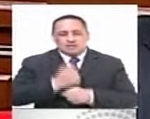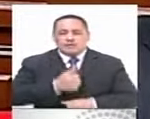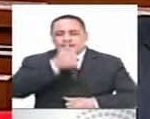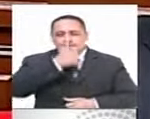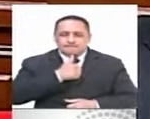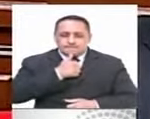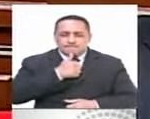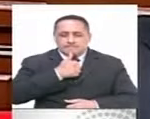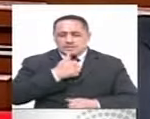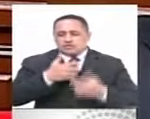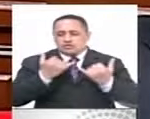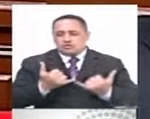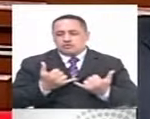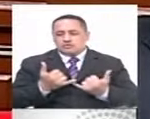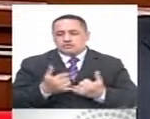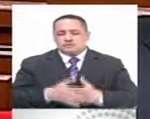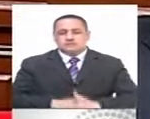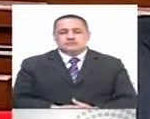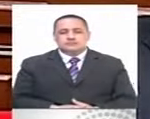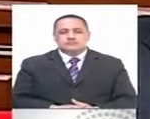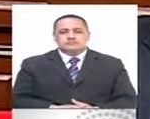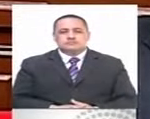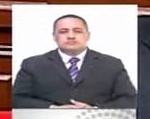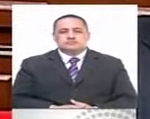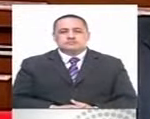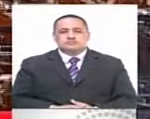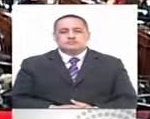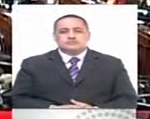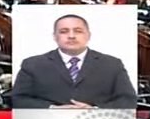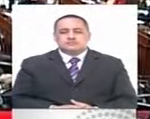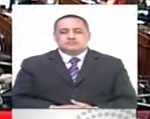sometidos. Y hoy es momento de luchar hasta más allá de la victoria.